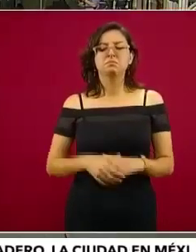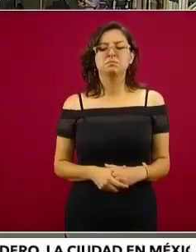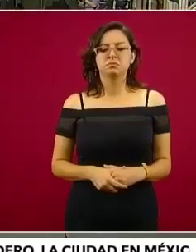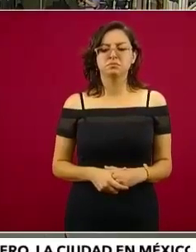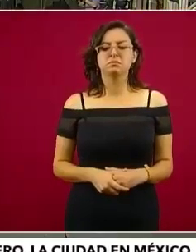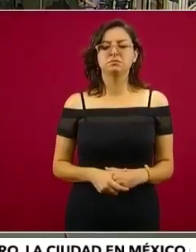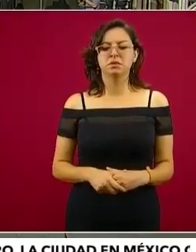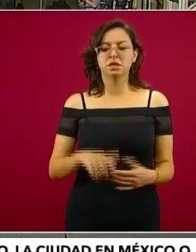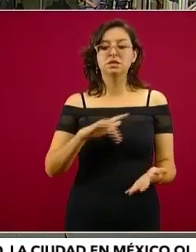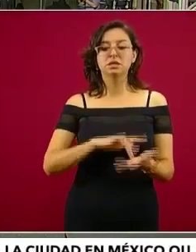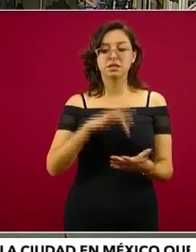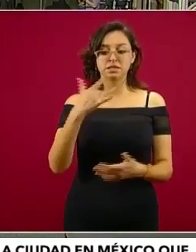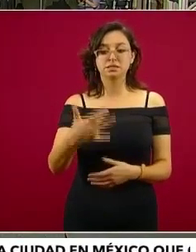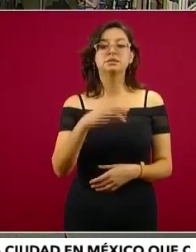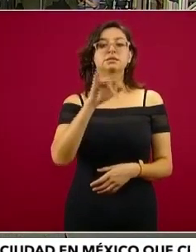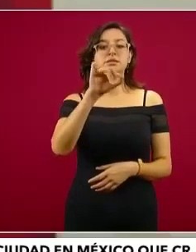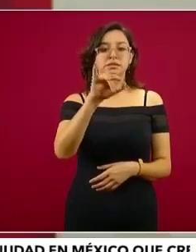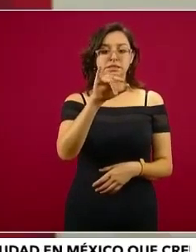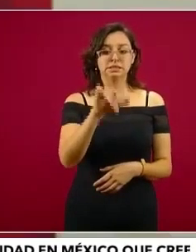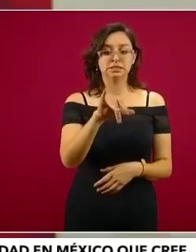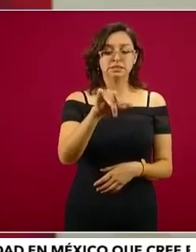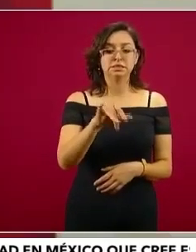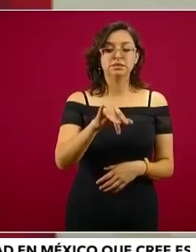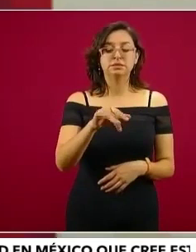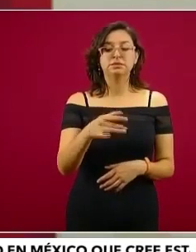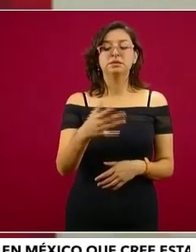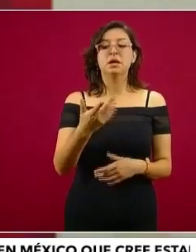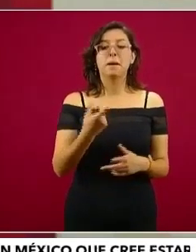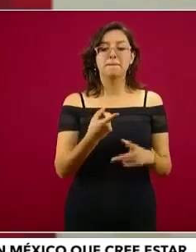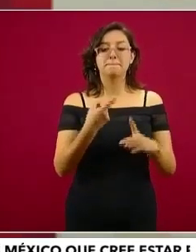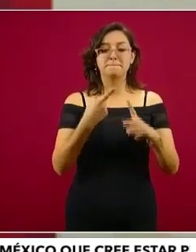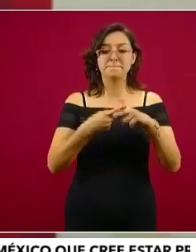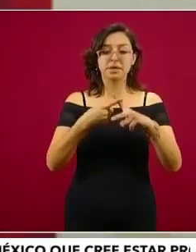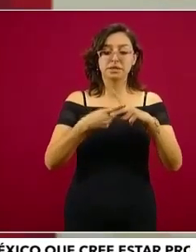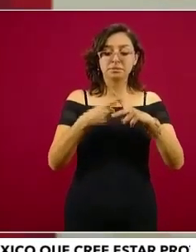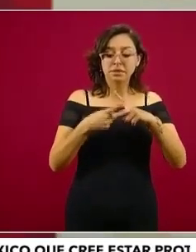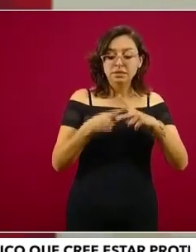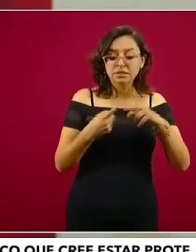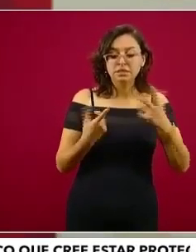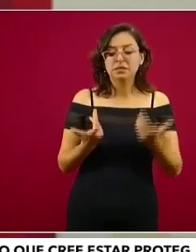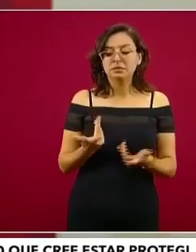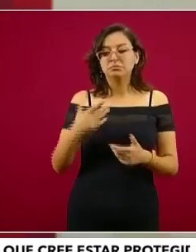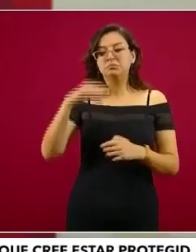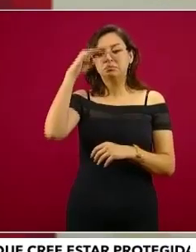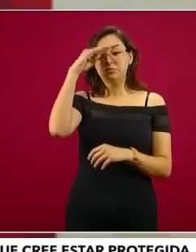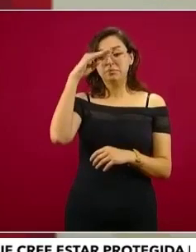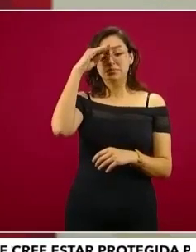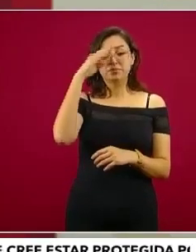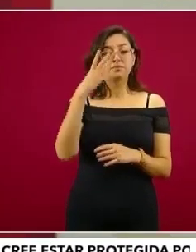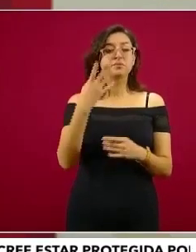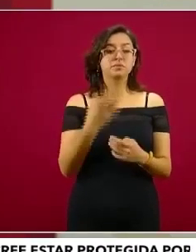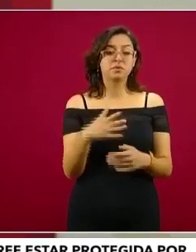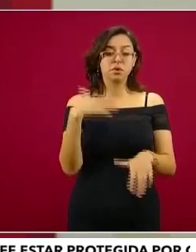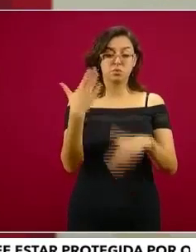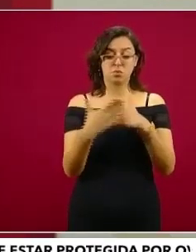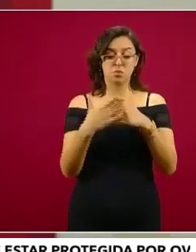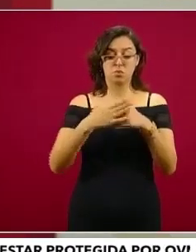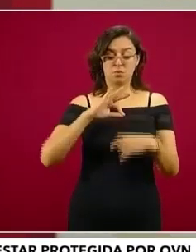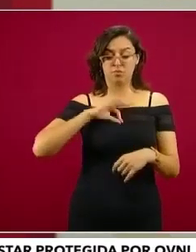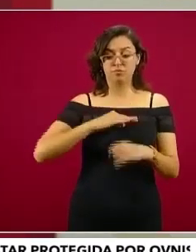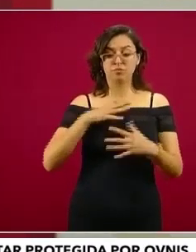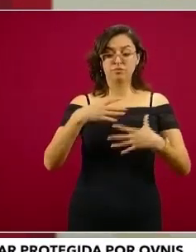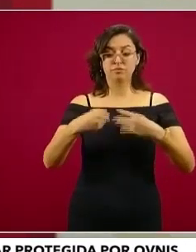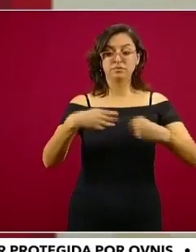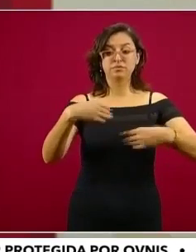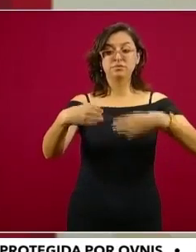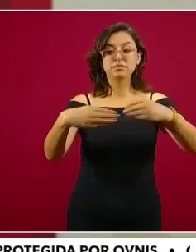Muchas gracias. Efectivamente, de las predicciones o proyecciones matemáticas, tenemos que en el punto medio de la epidemia, que se ha